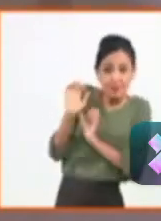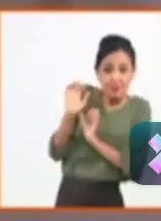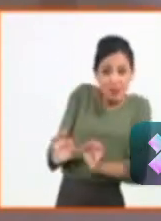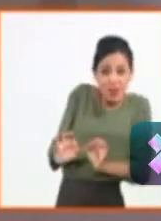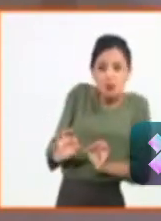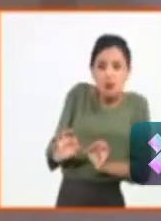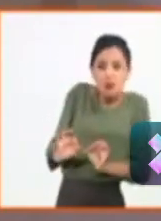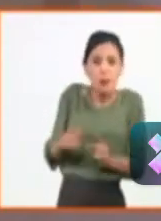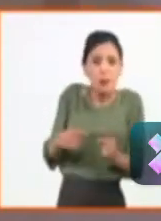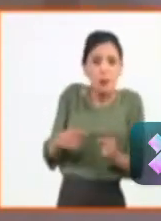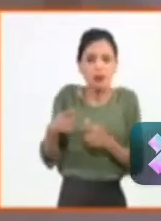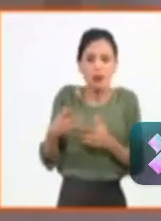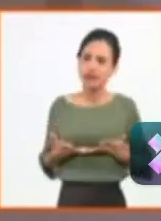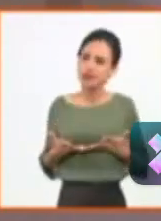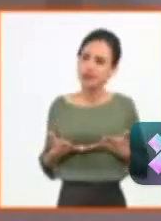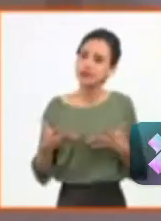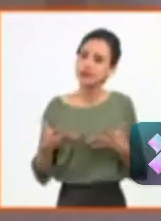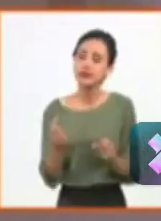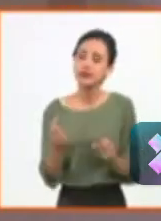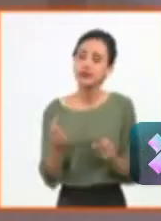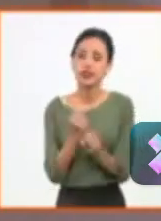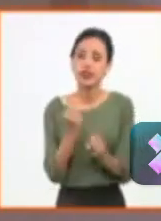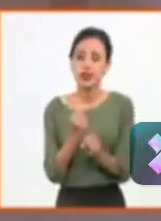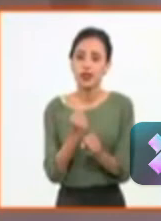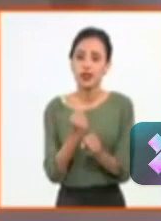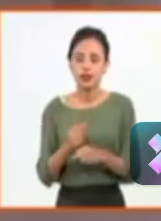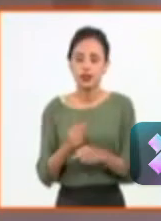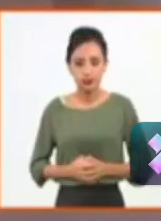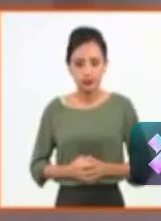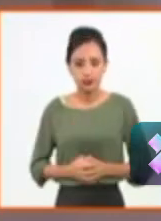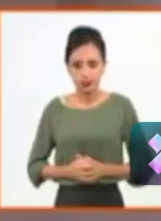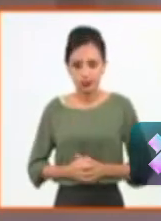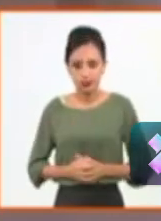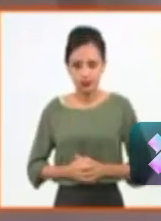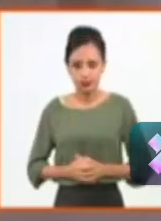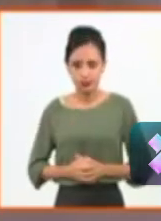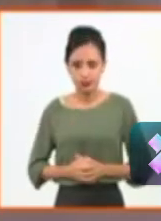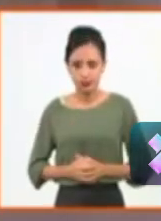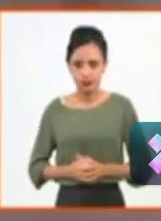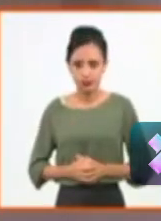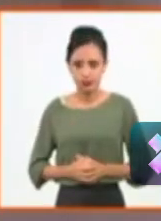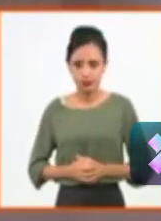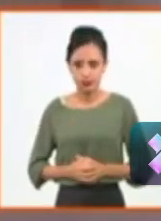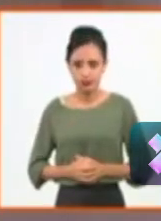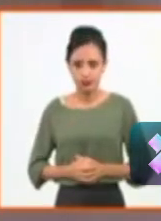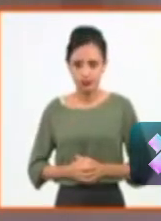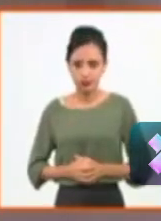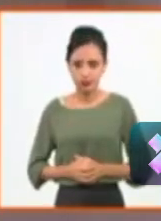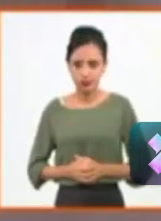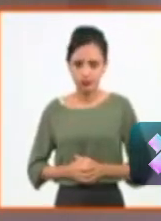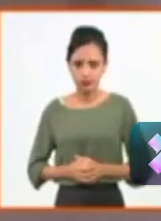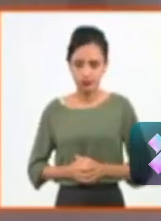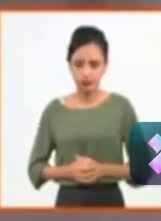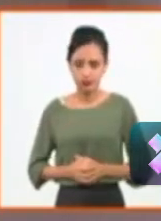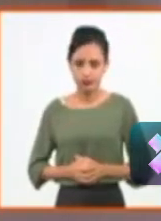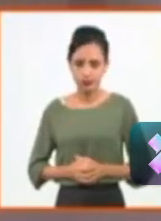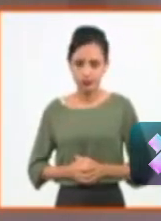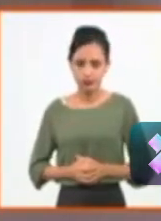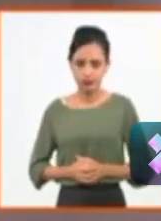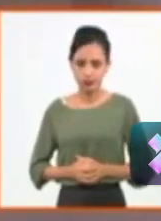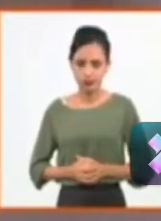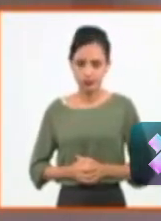consagración precisamente, y la lealtad con lo que hacemos cada día. Yo creo que eso es muy importante, ser quien